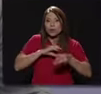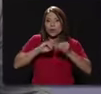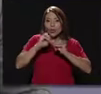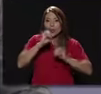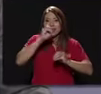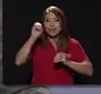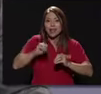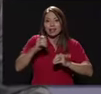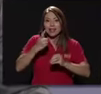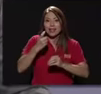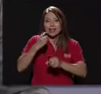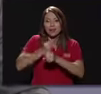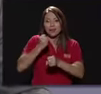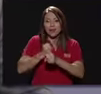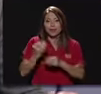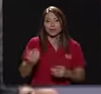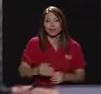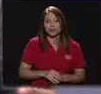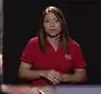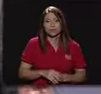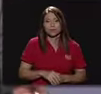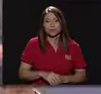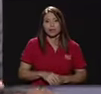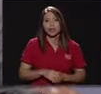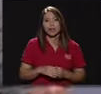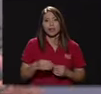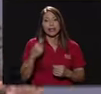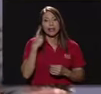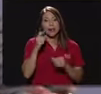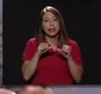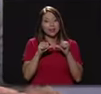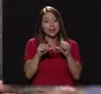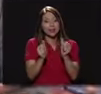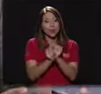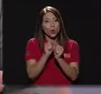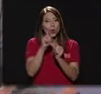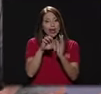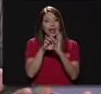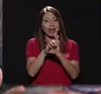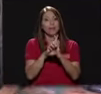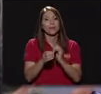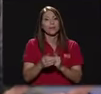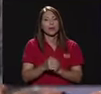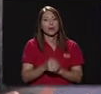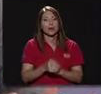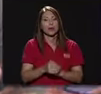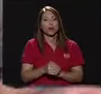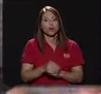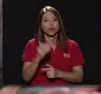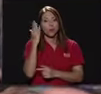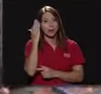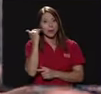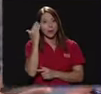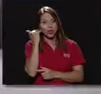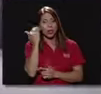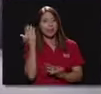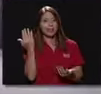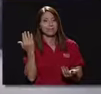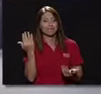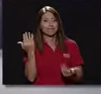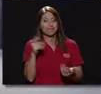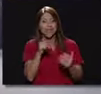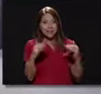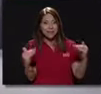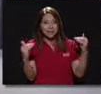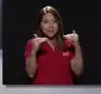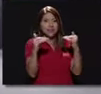desempleo. Y bueno, para seguir con un ejemplo de por qué o